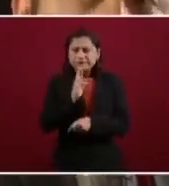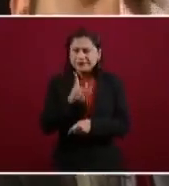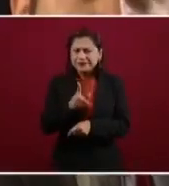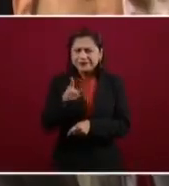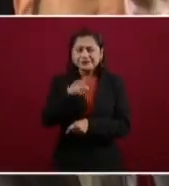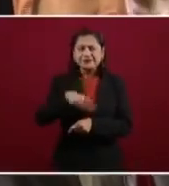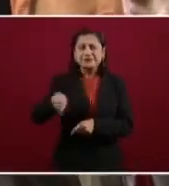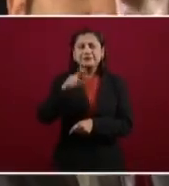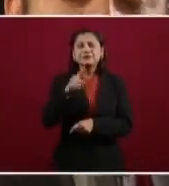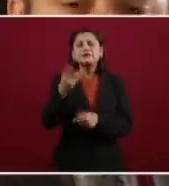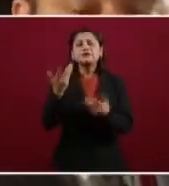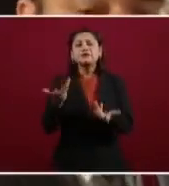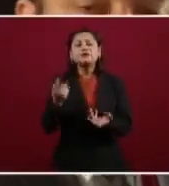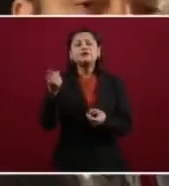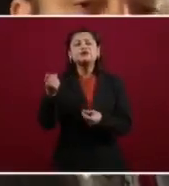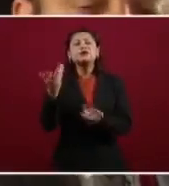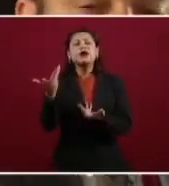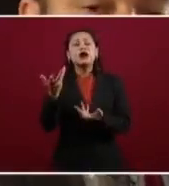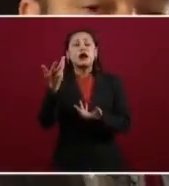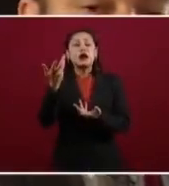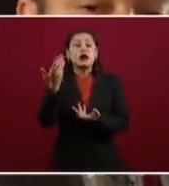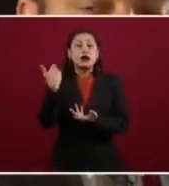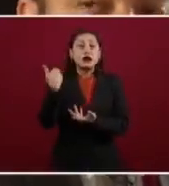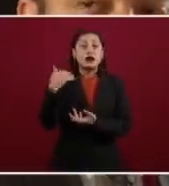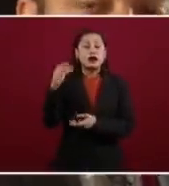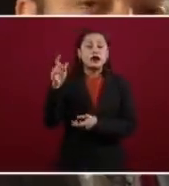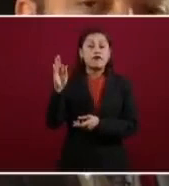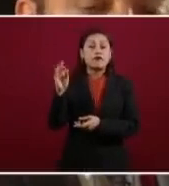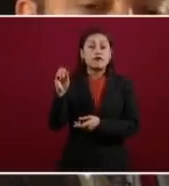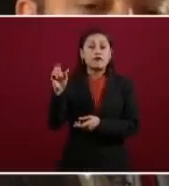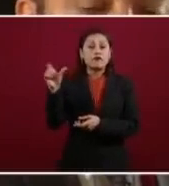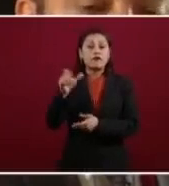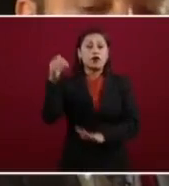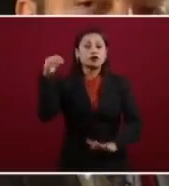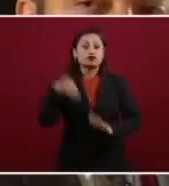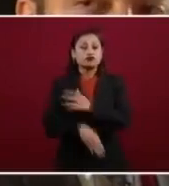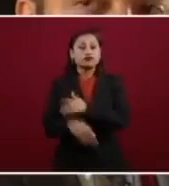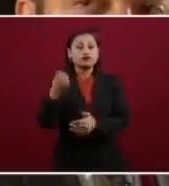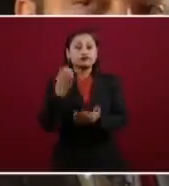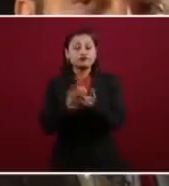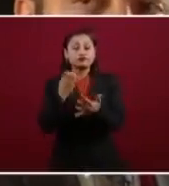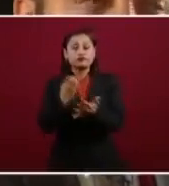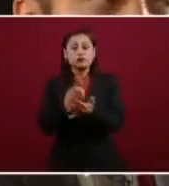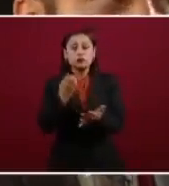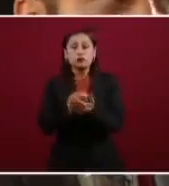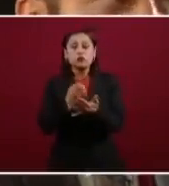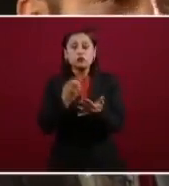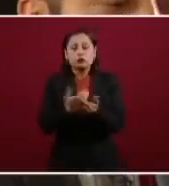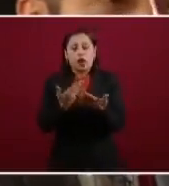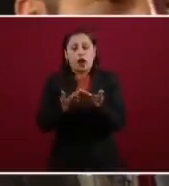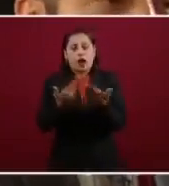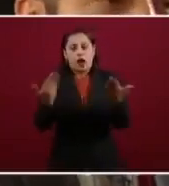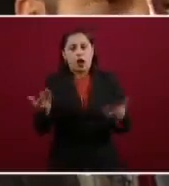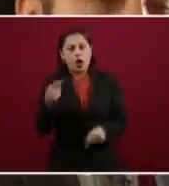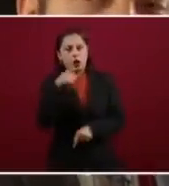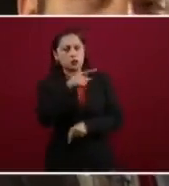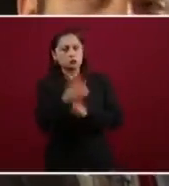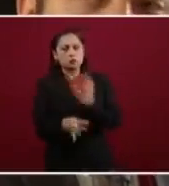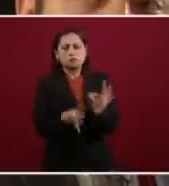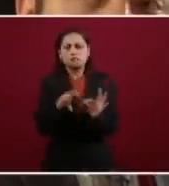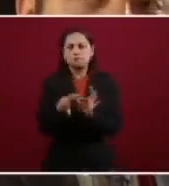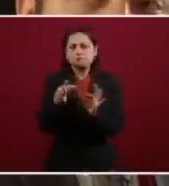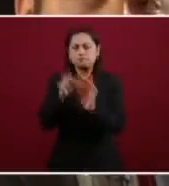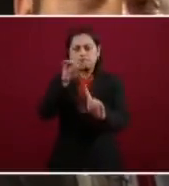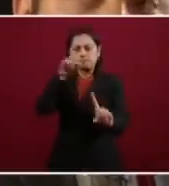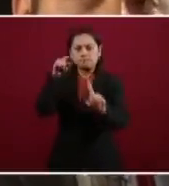wood que cayó a prontamente la economía en el cambio y que ustedes pues han llevado a cabo una política muy correcta en materia de social que ha